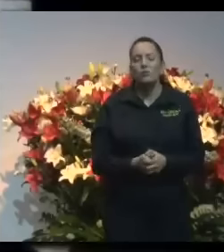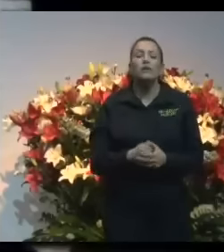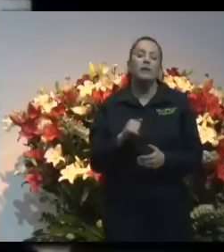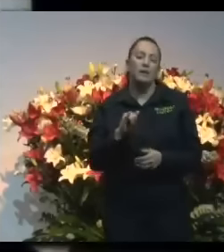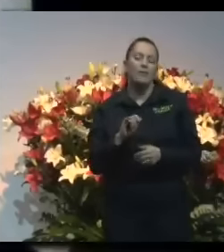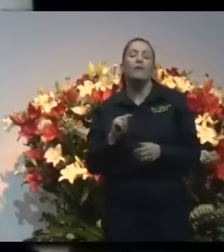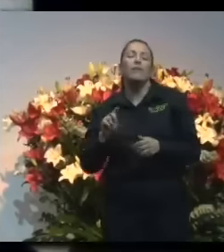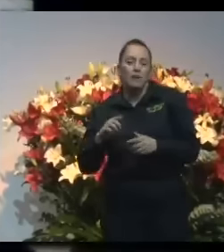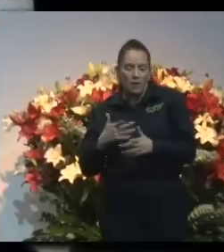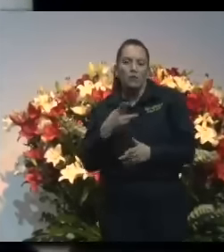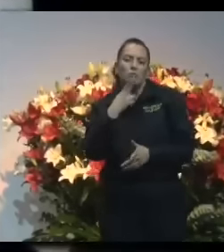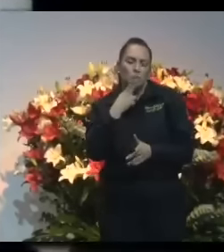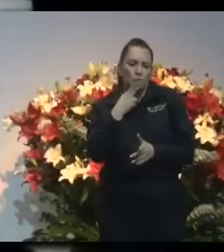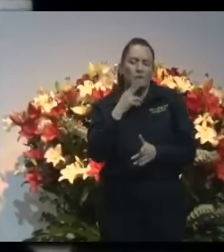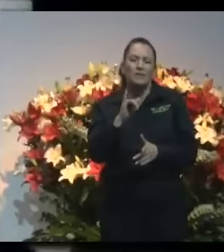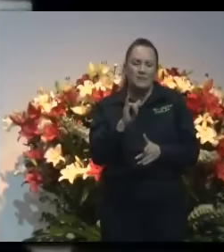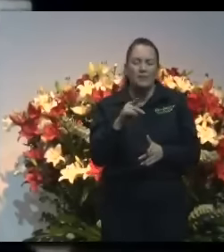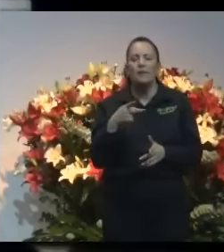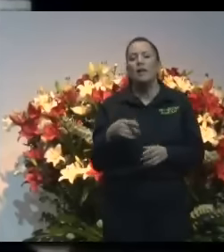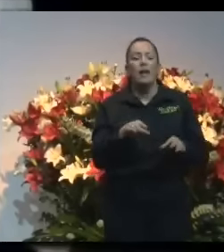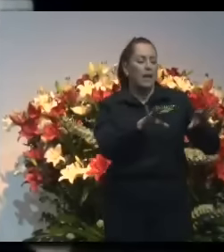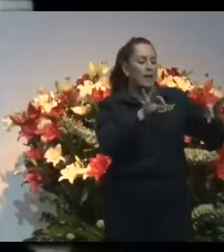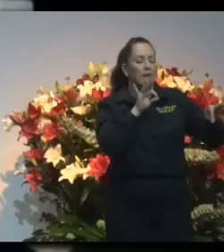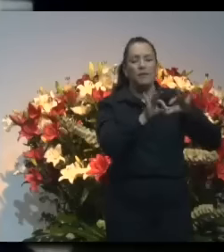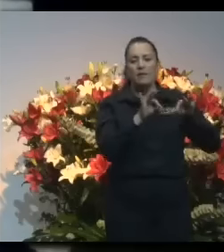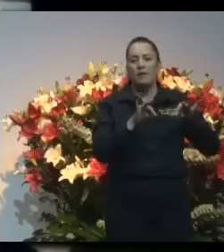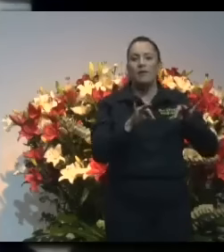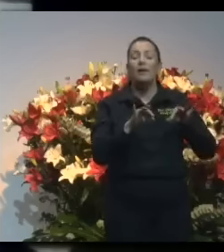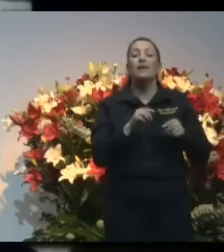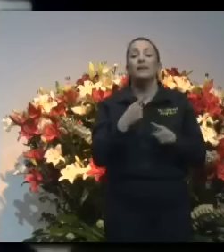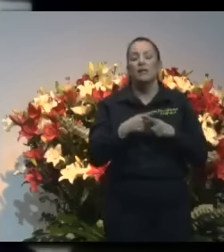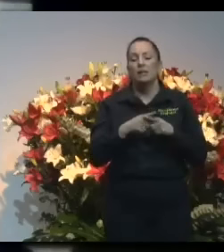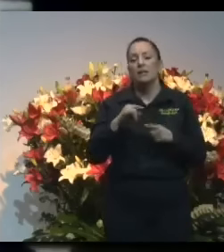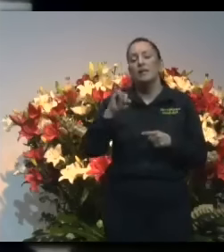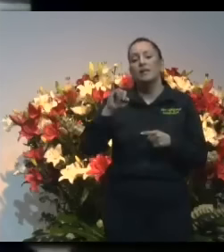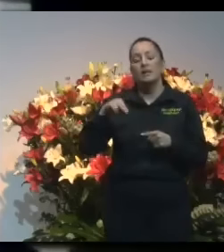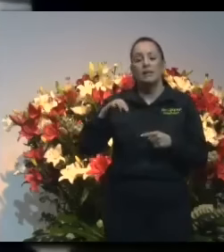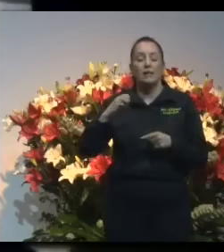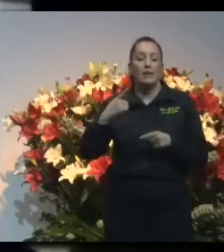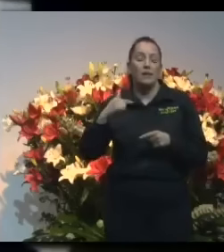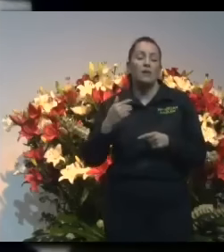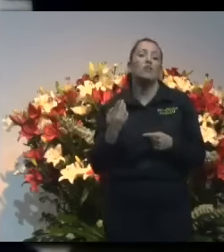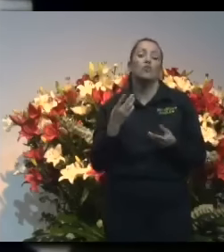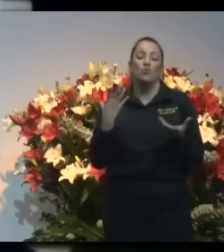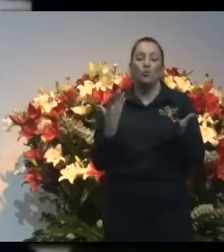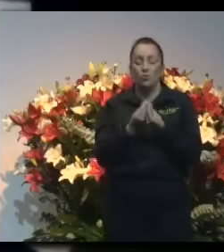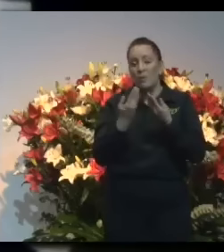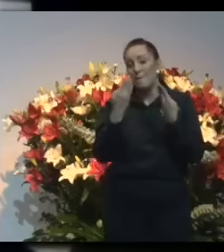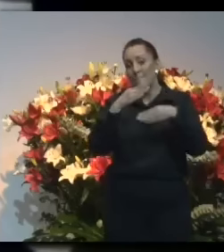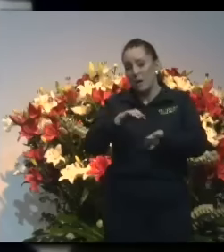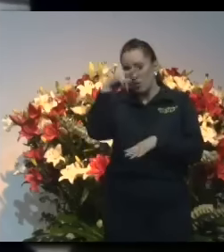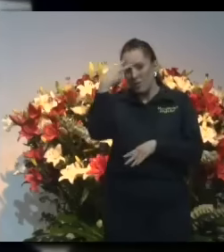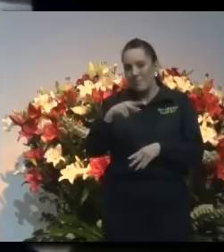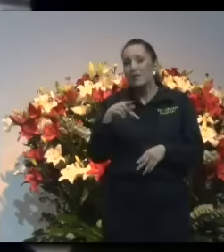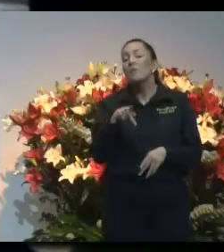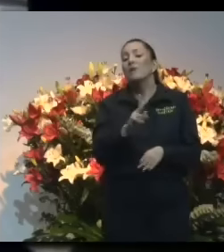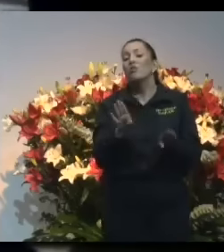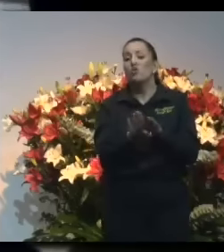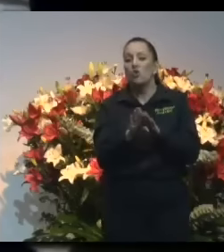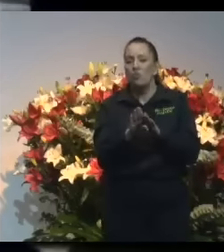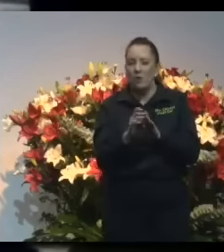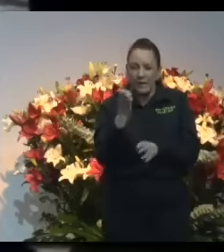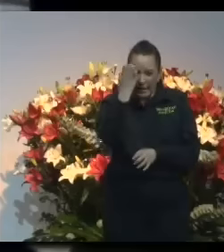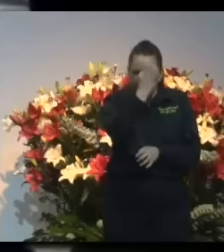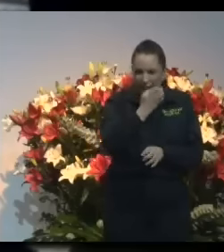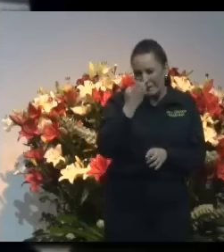IFT. Estas ternas las elige el INEGI con el Banco de México vía examen. Obviamente ahí es